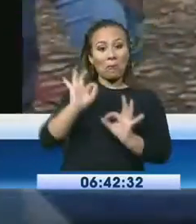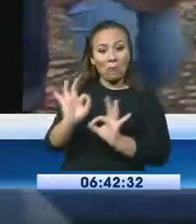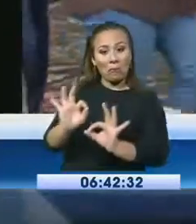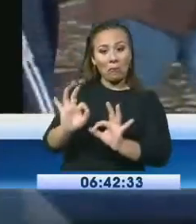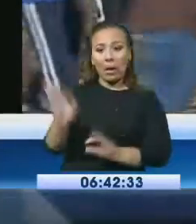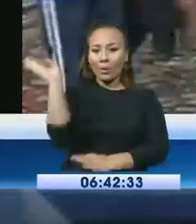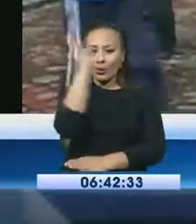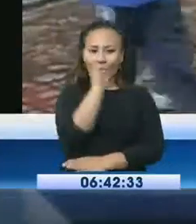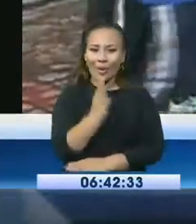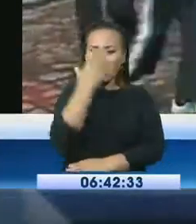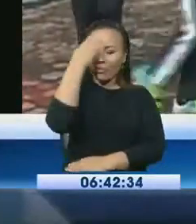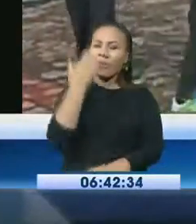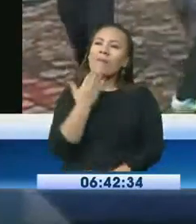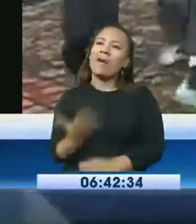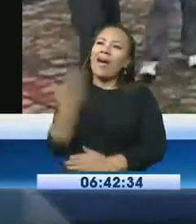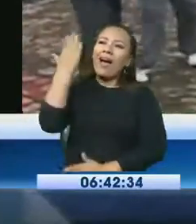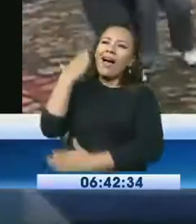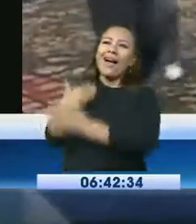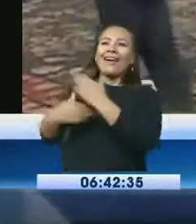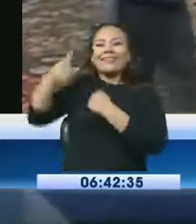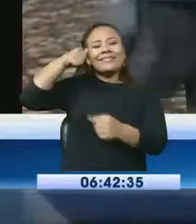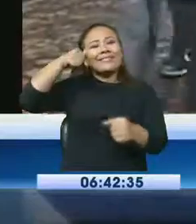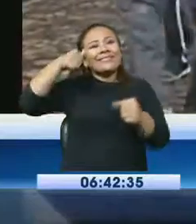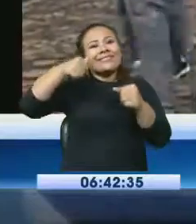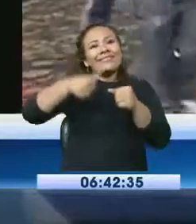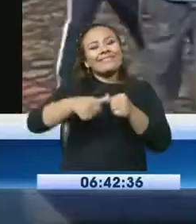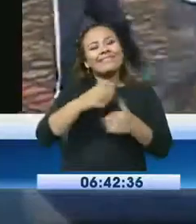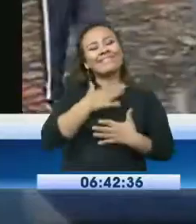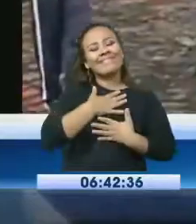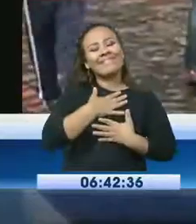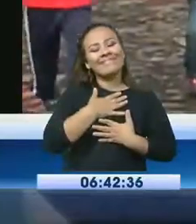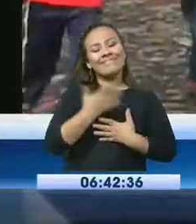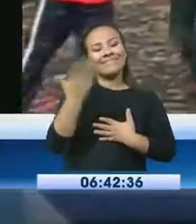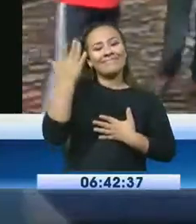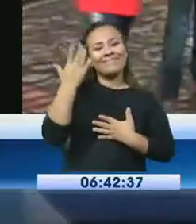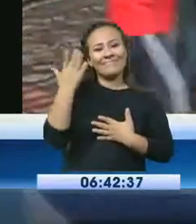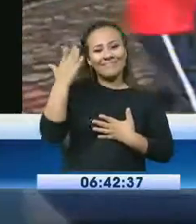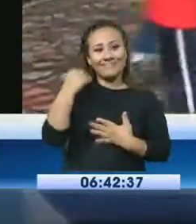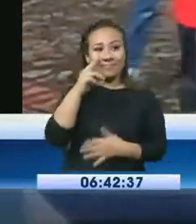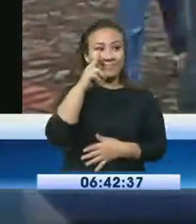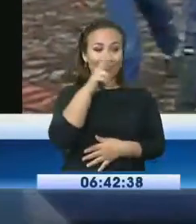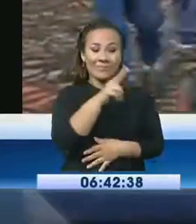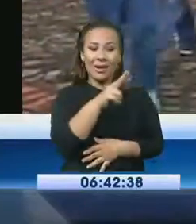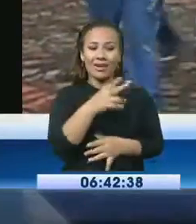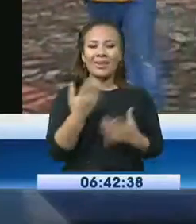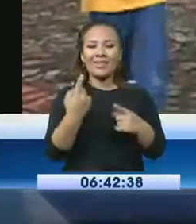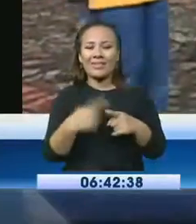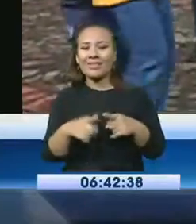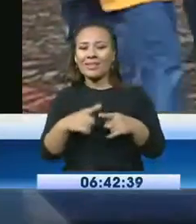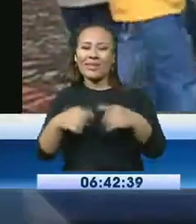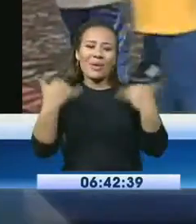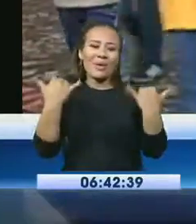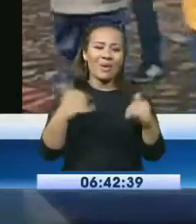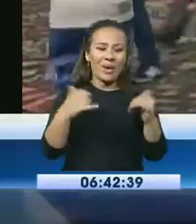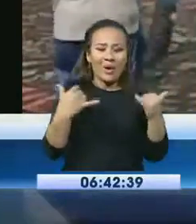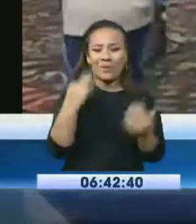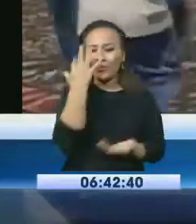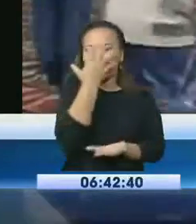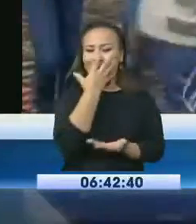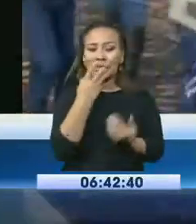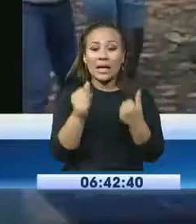inolvidables recuerdos imborrables recuerdos de épocas pasadas recuerdos de sencillos elementos hoy casi